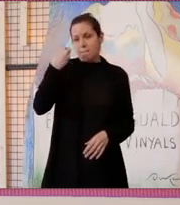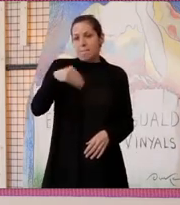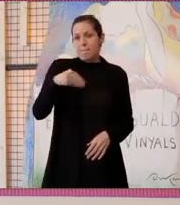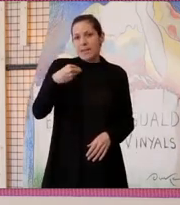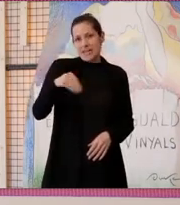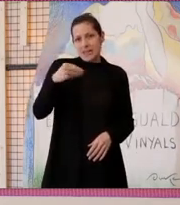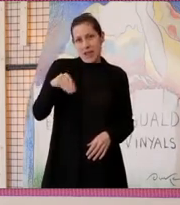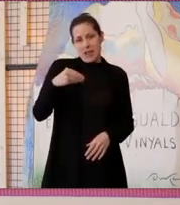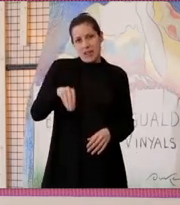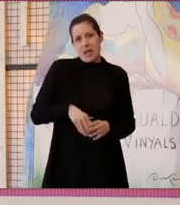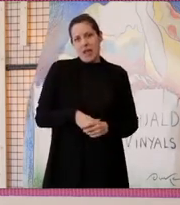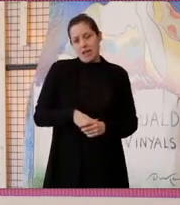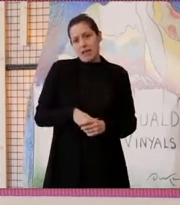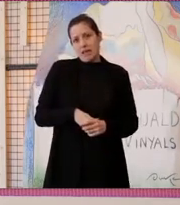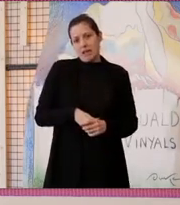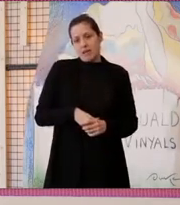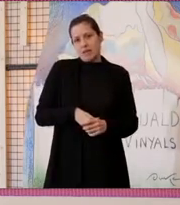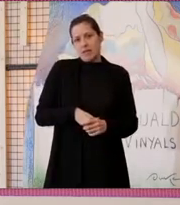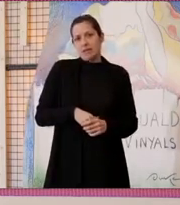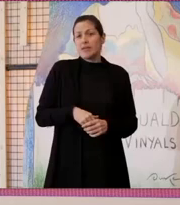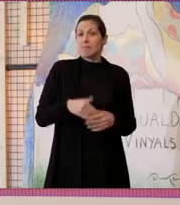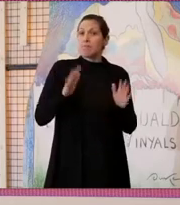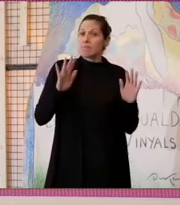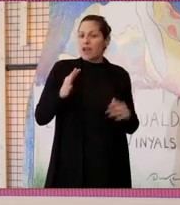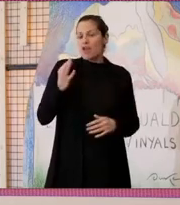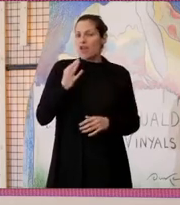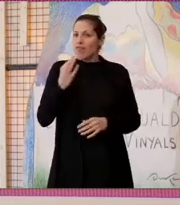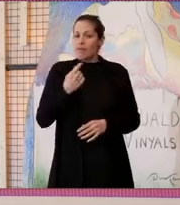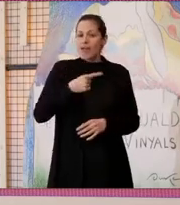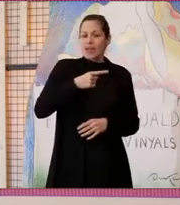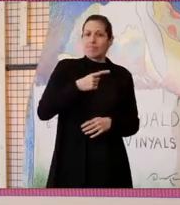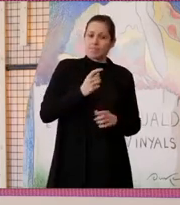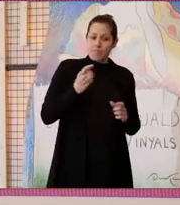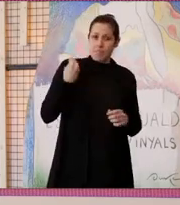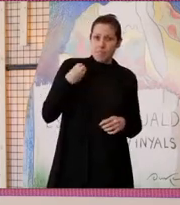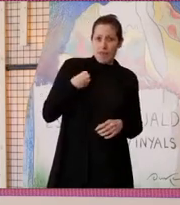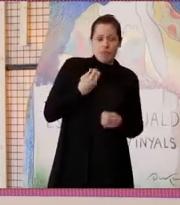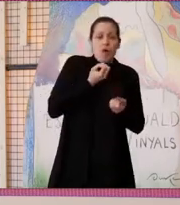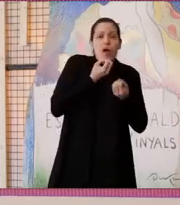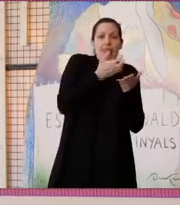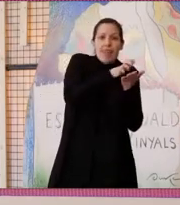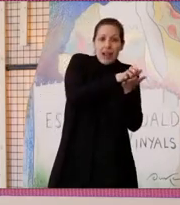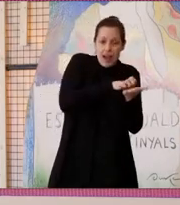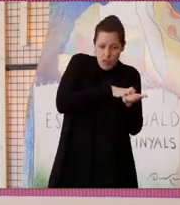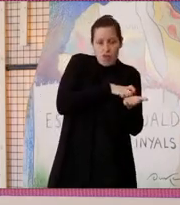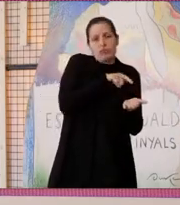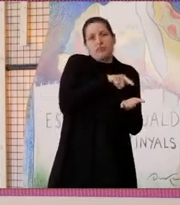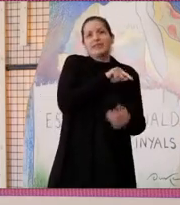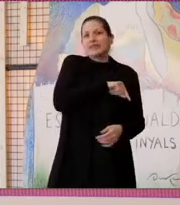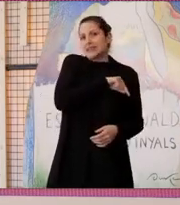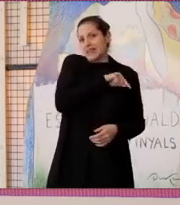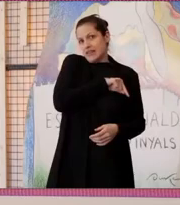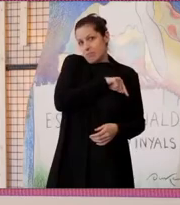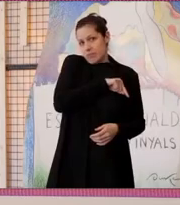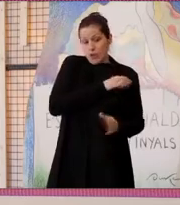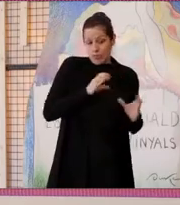primera mujer elegida 132 años después de la declaración de sentimientos quiero decir que